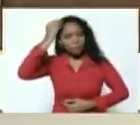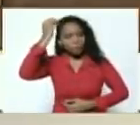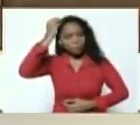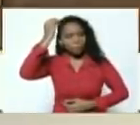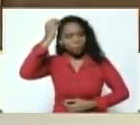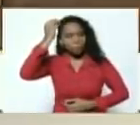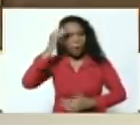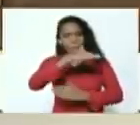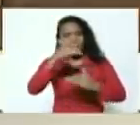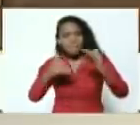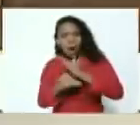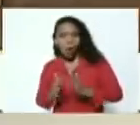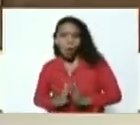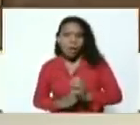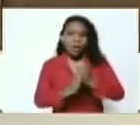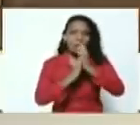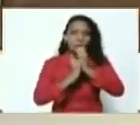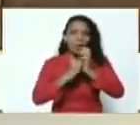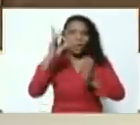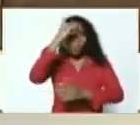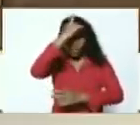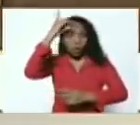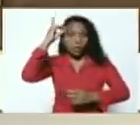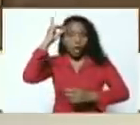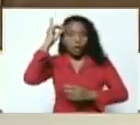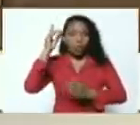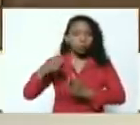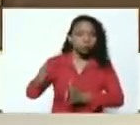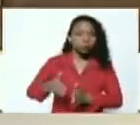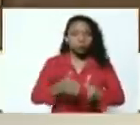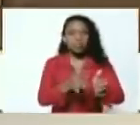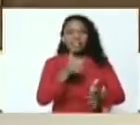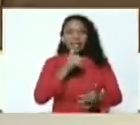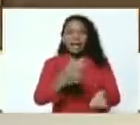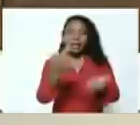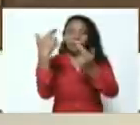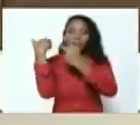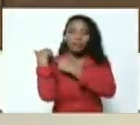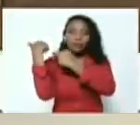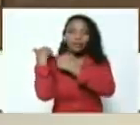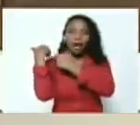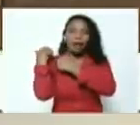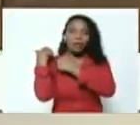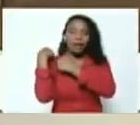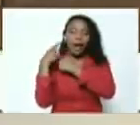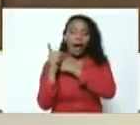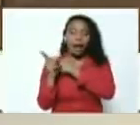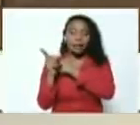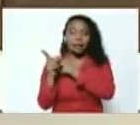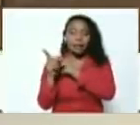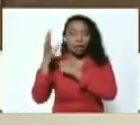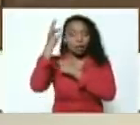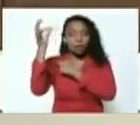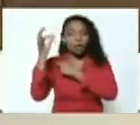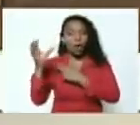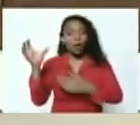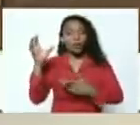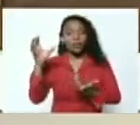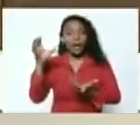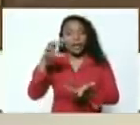bajo la conducción del compañero Diosdado Cabello Rondón, quien queda encargado por este Consejo de Estado de